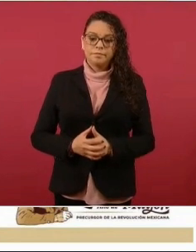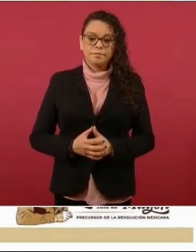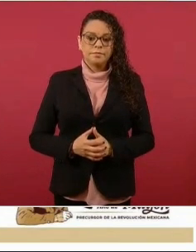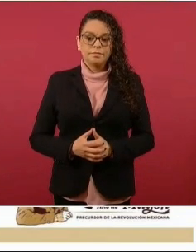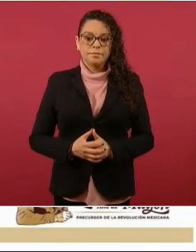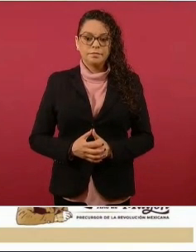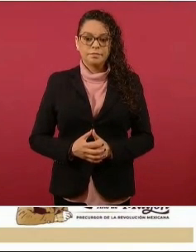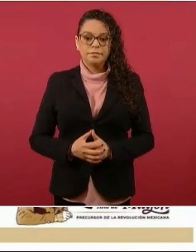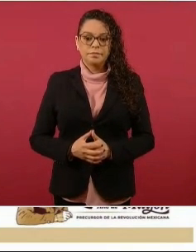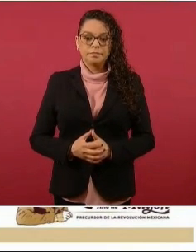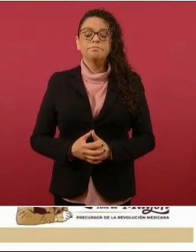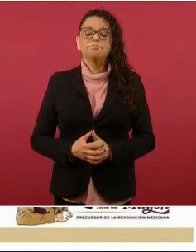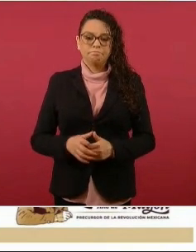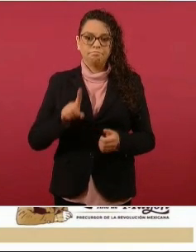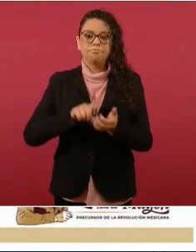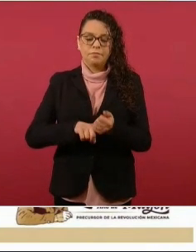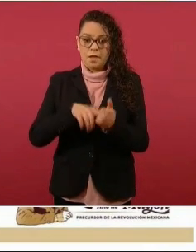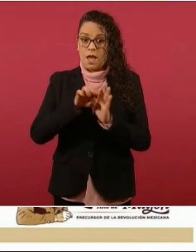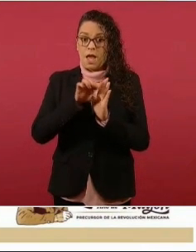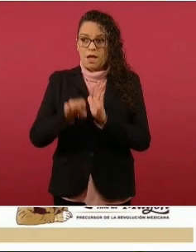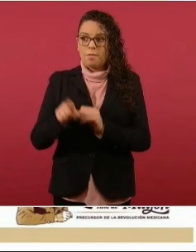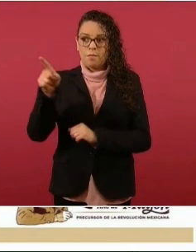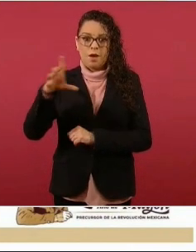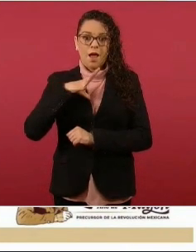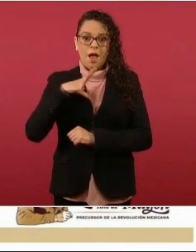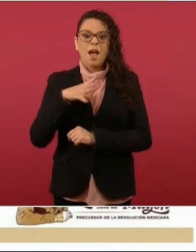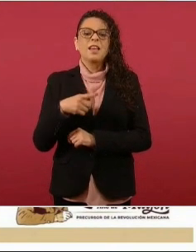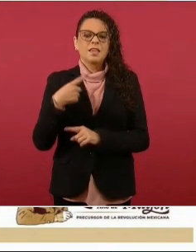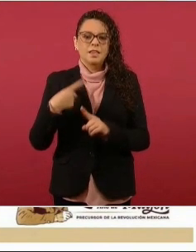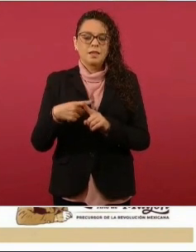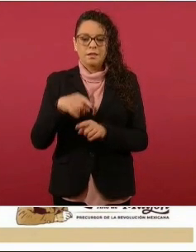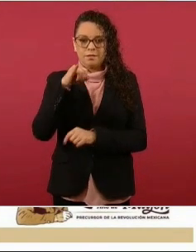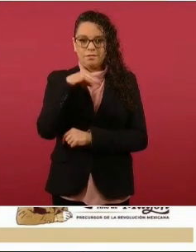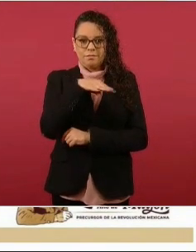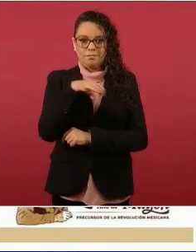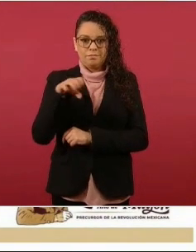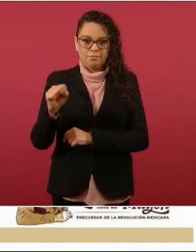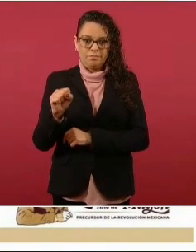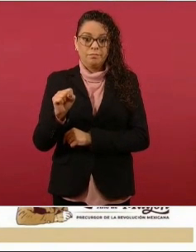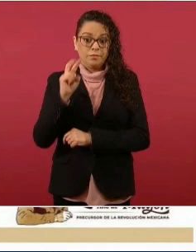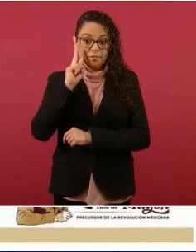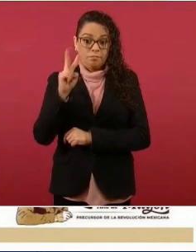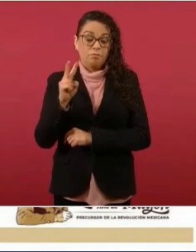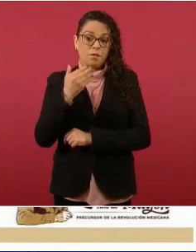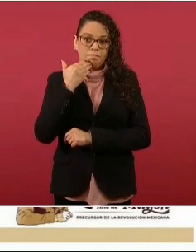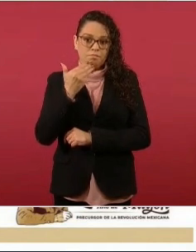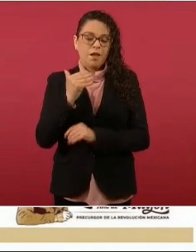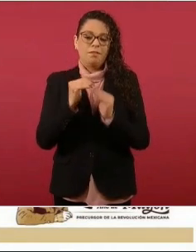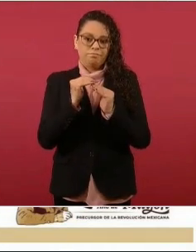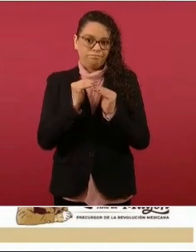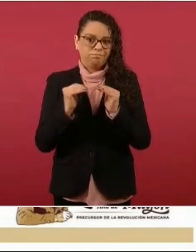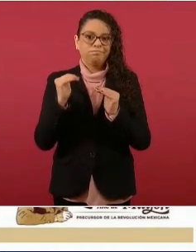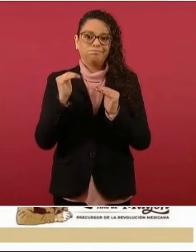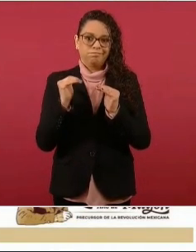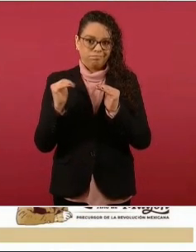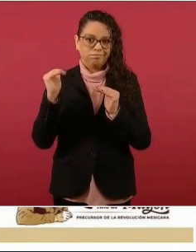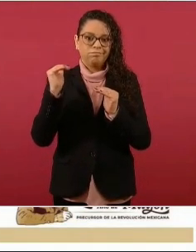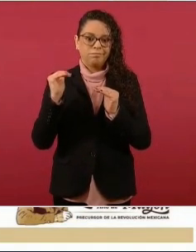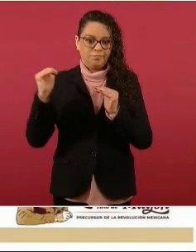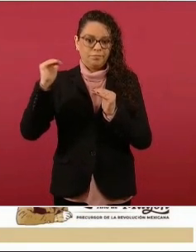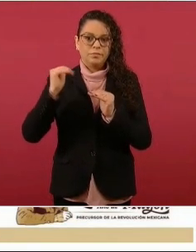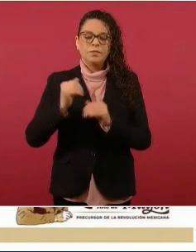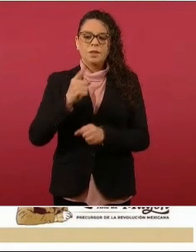que como ejemplo lo tiene el Seguro Social, que también desde luego es creciente, y como ustedes pueden ver, en el primer